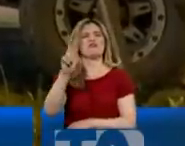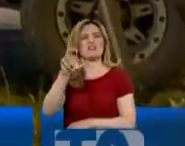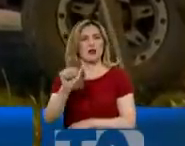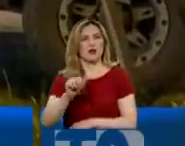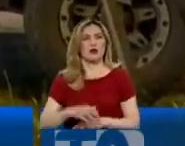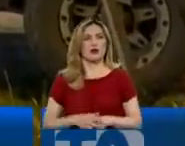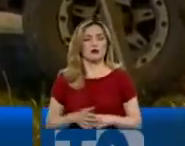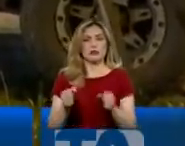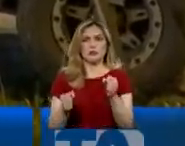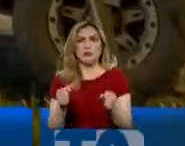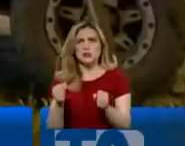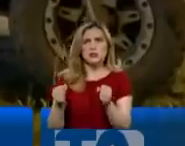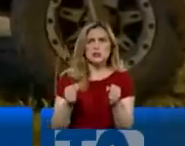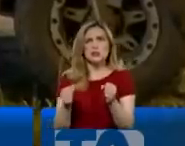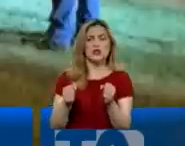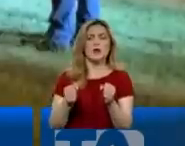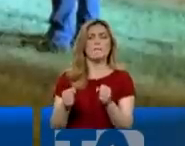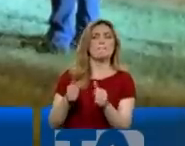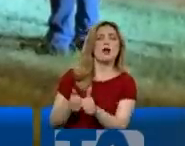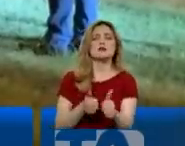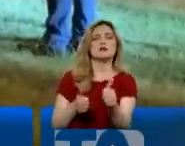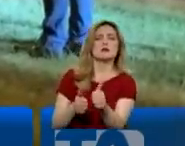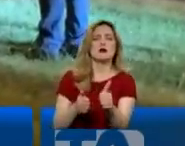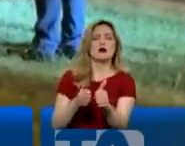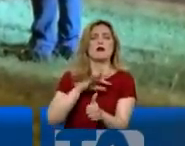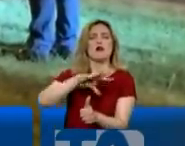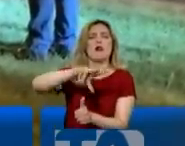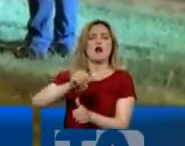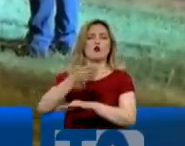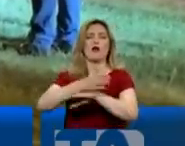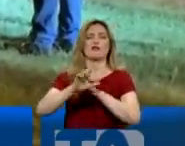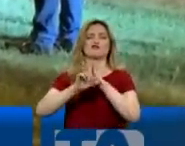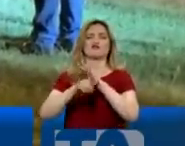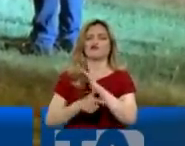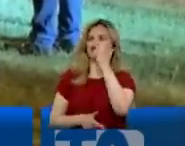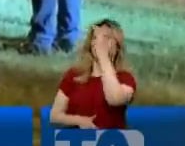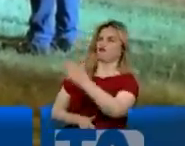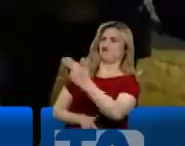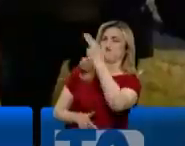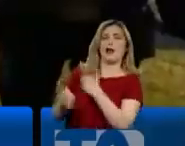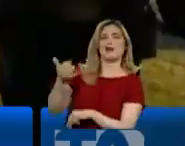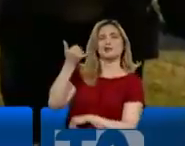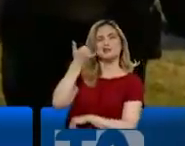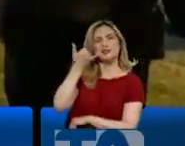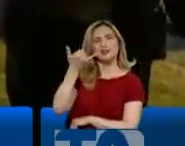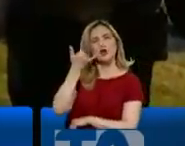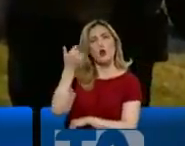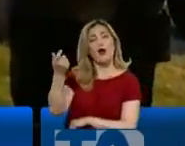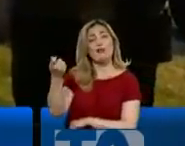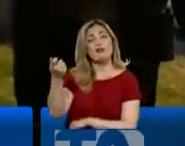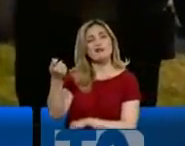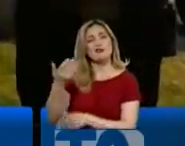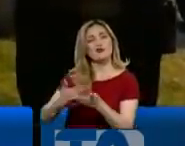afectó a su conductor que perseguía a unos delincuentes en motocicleta que minutos antes habían robado a mano armada varios teléfonos